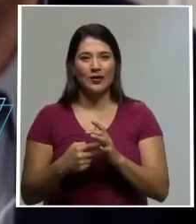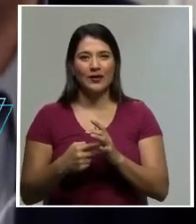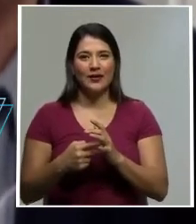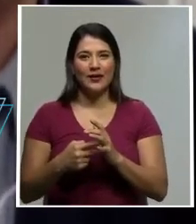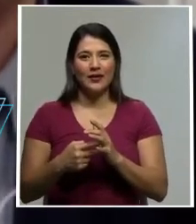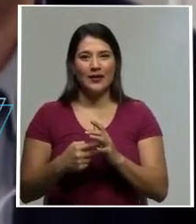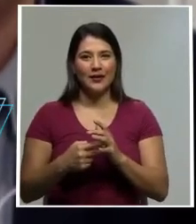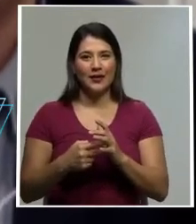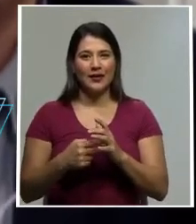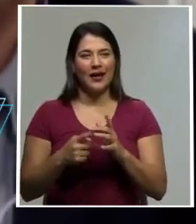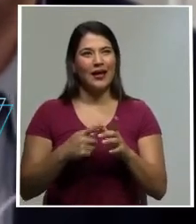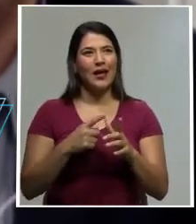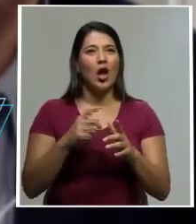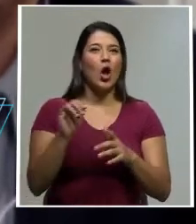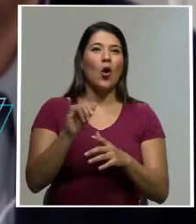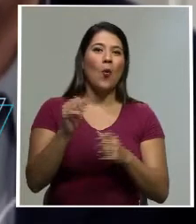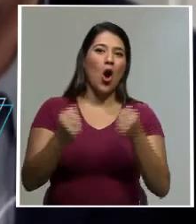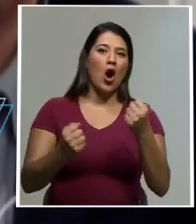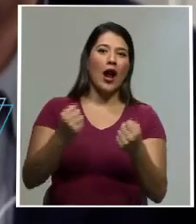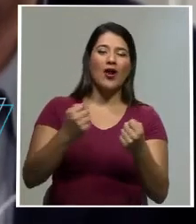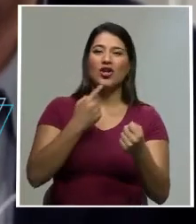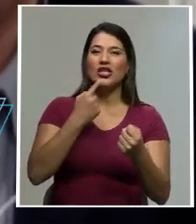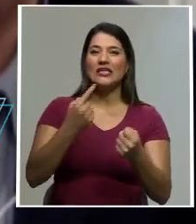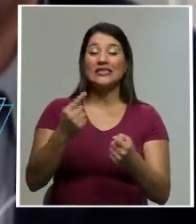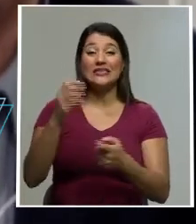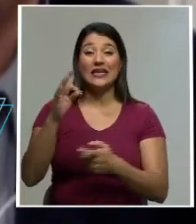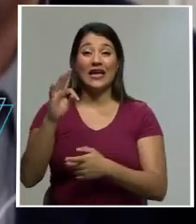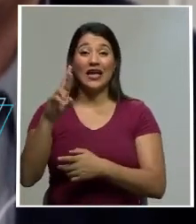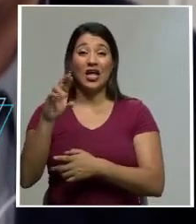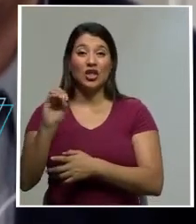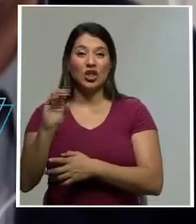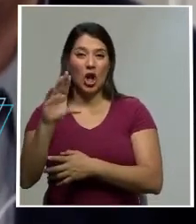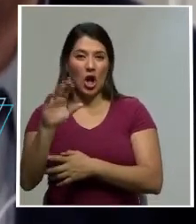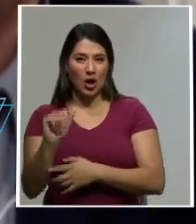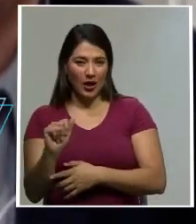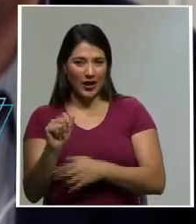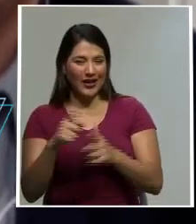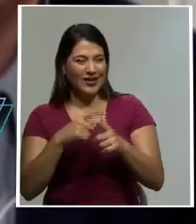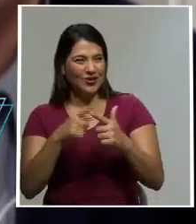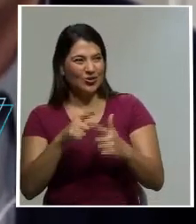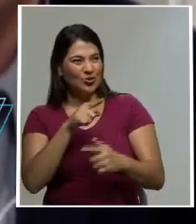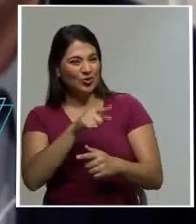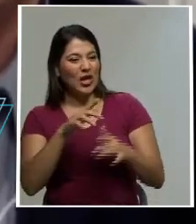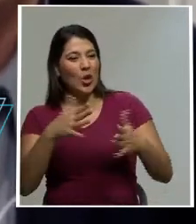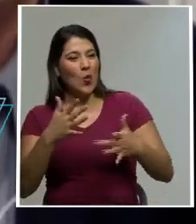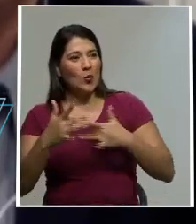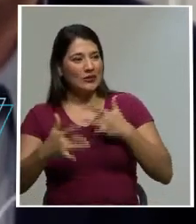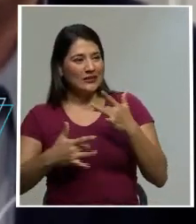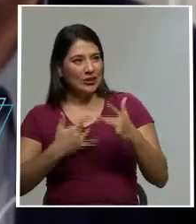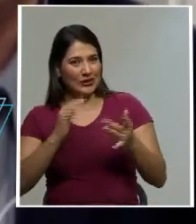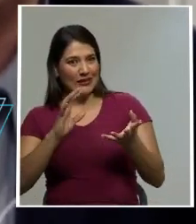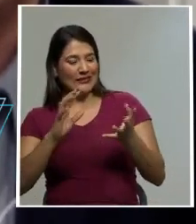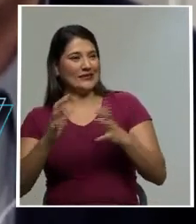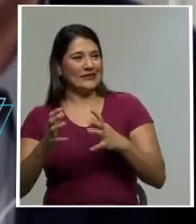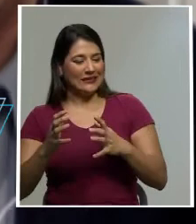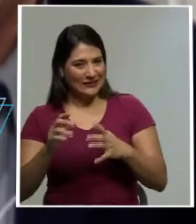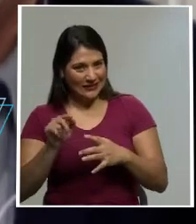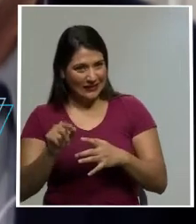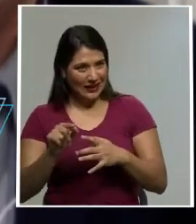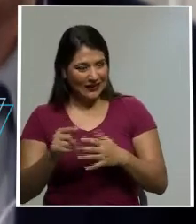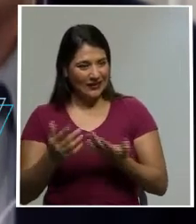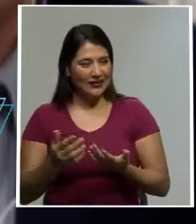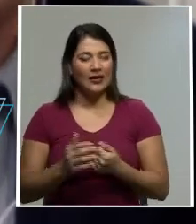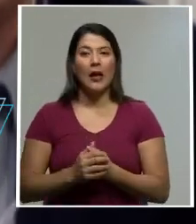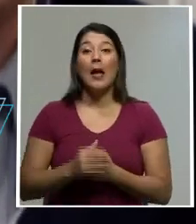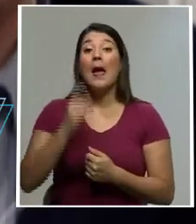el parqueo, ¿verdad? ¿Cómo te sentís en esta inmersión fronteriza?